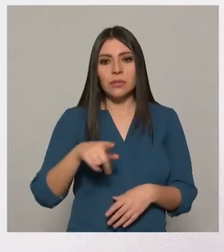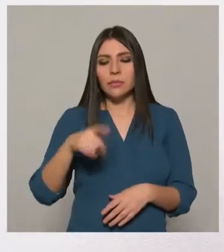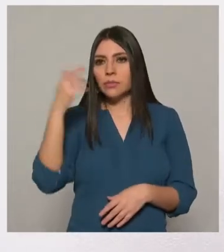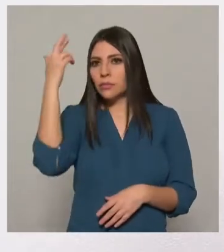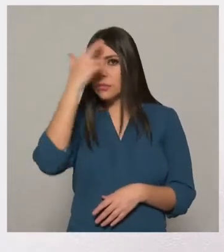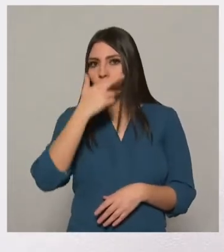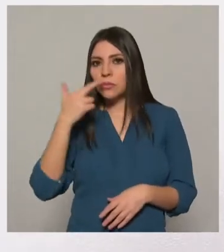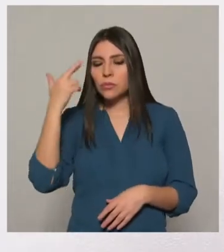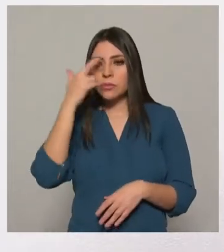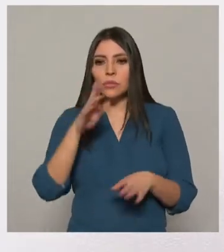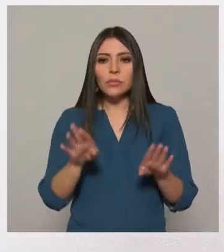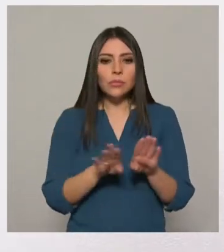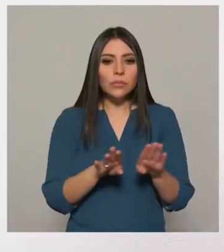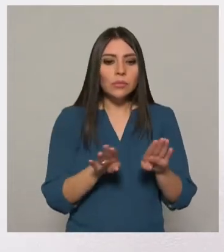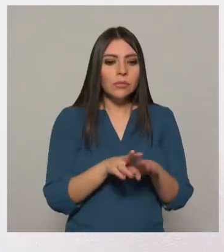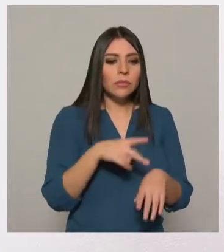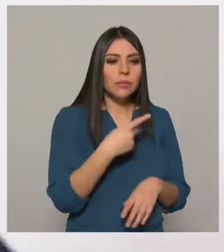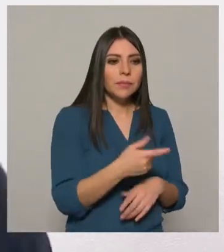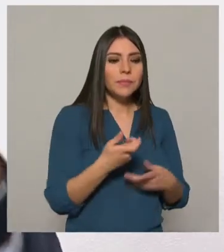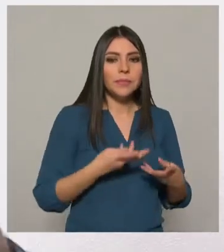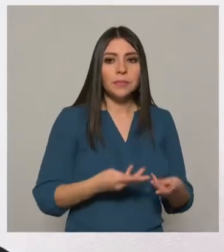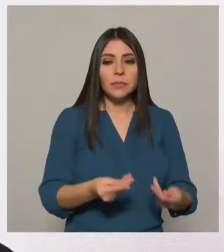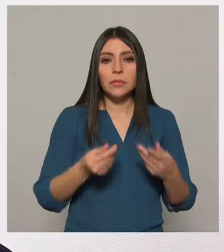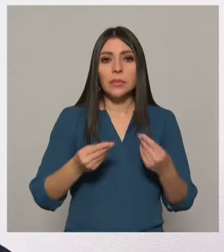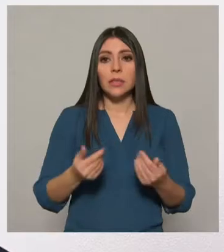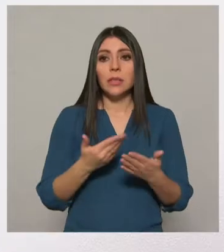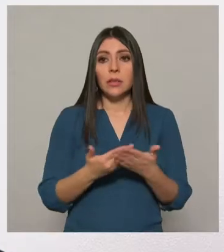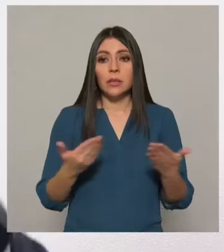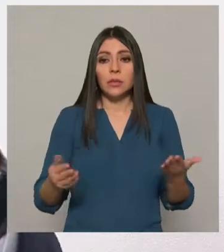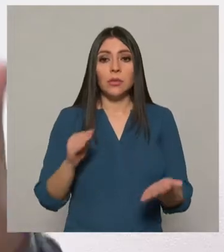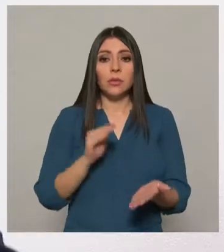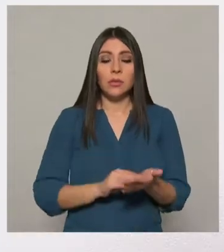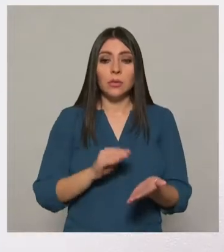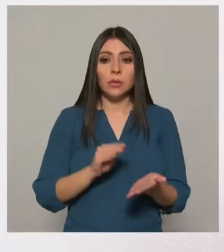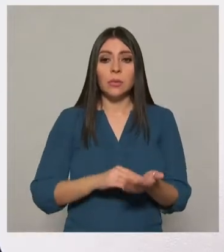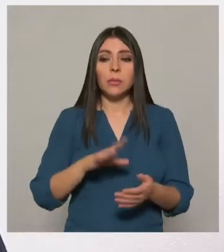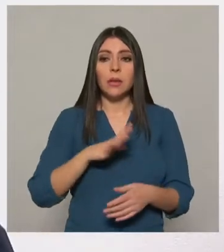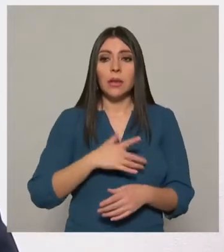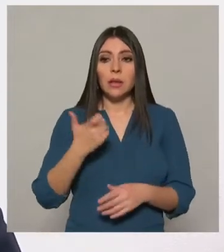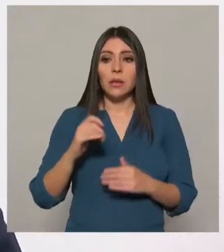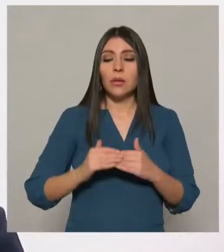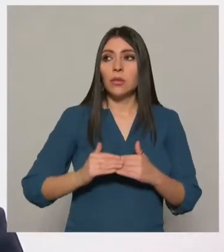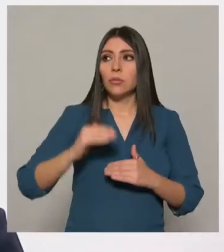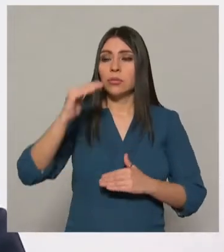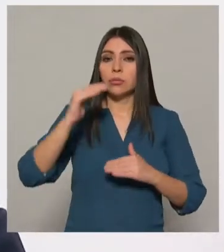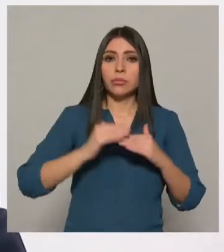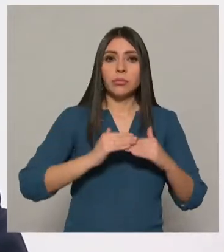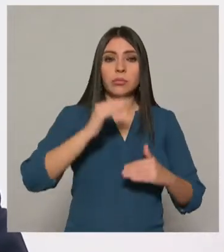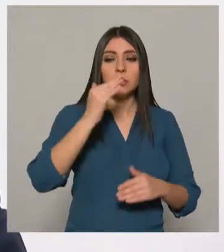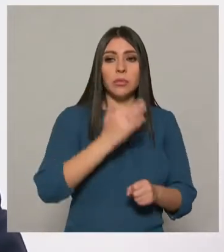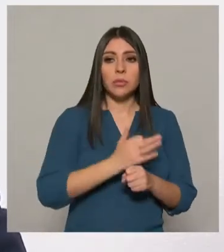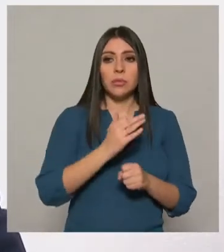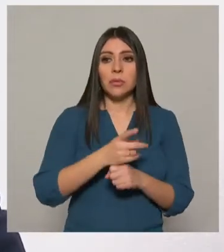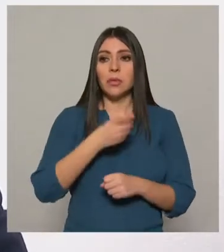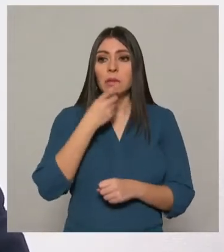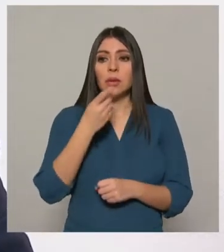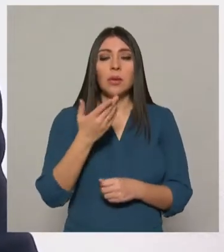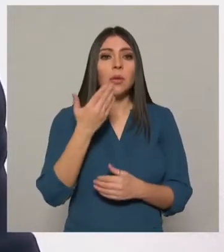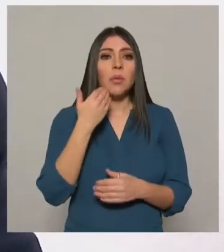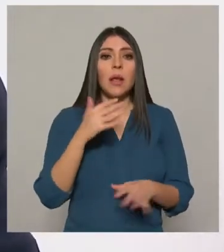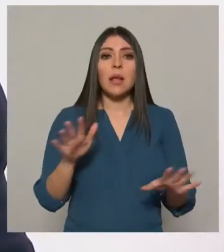están estos esquemas, porque sí hay todavía, hay un esquema de sobreprecios que prácticamente estamos hablando de que no hay un